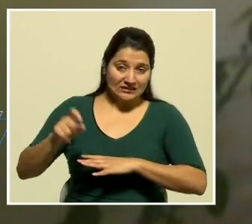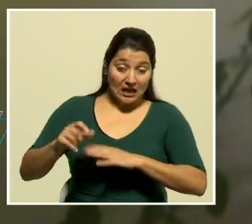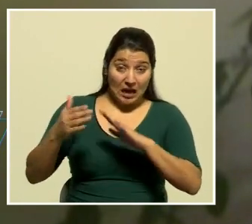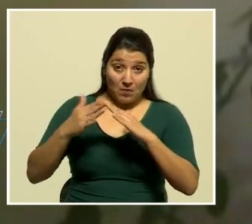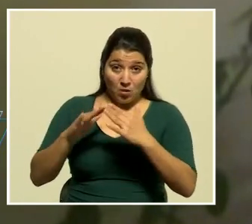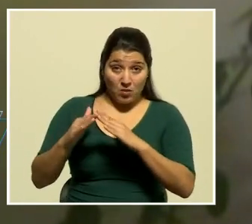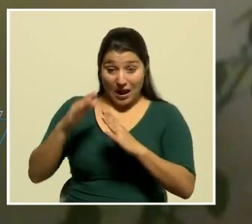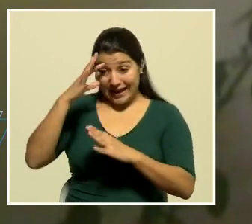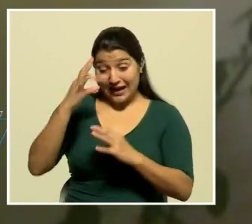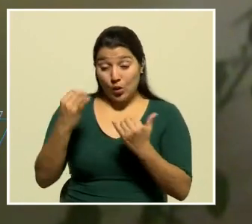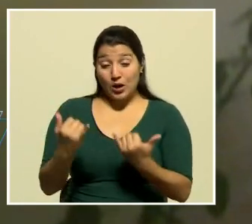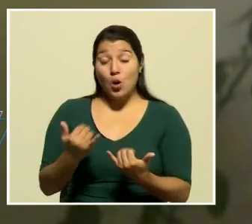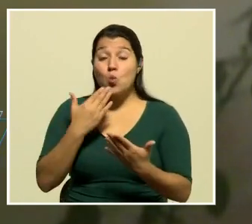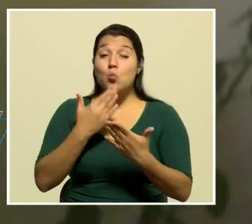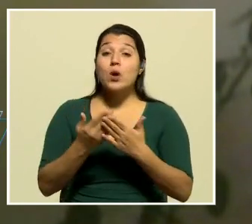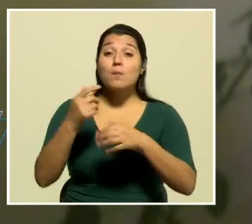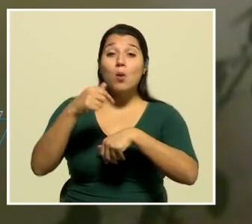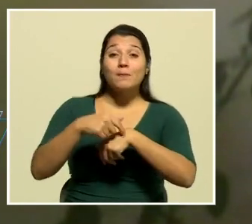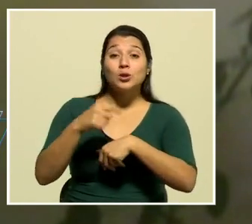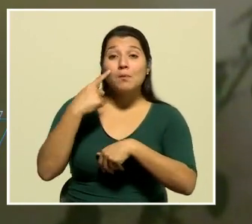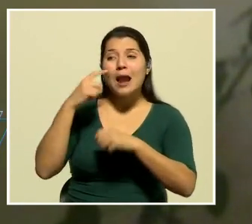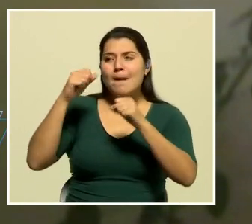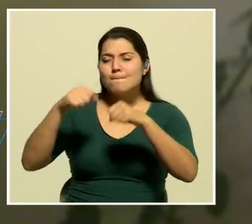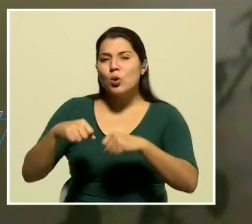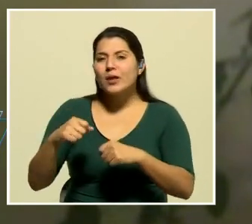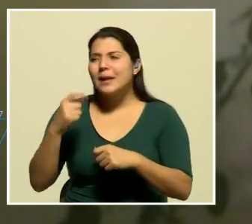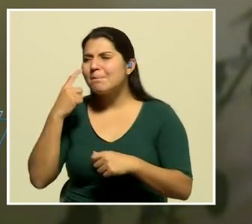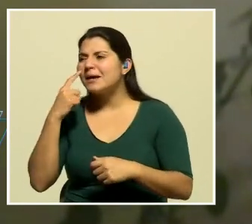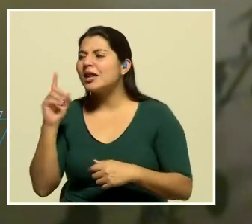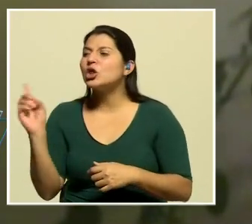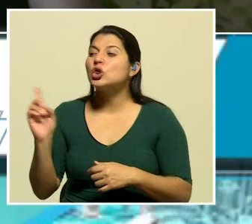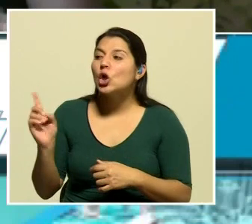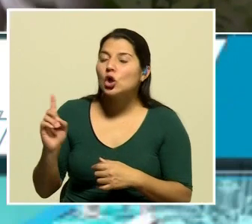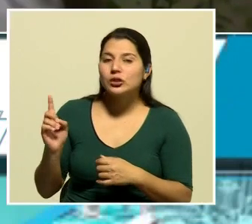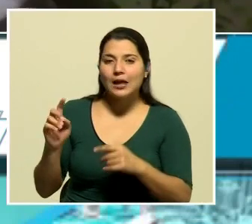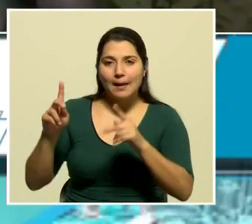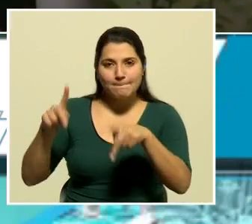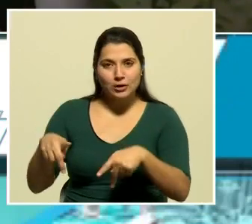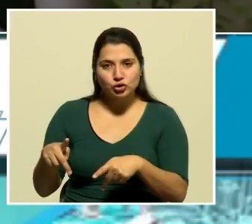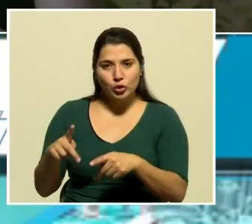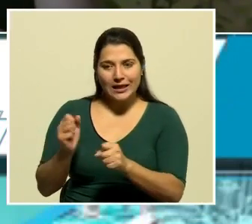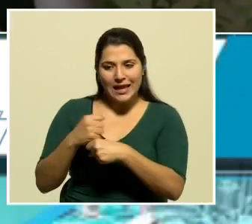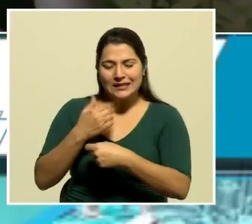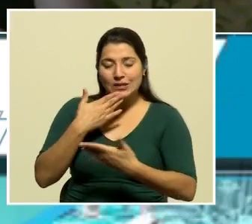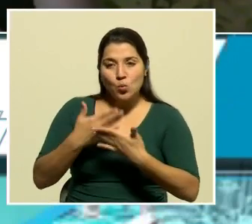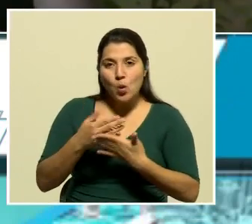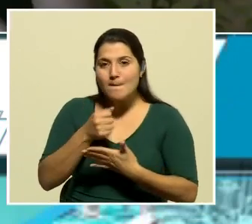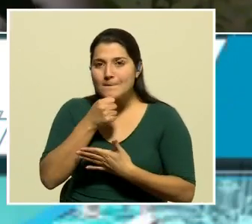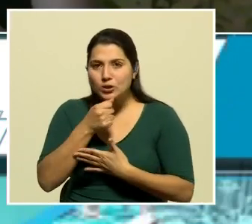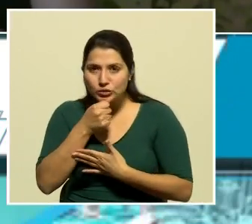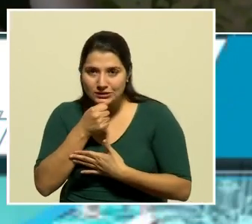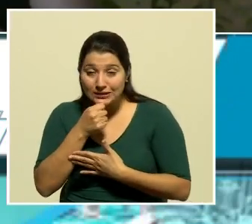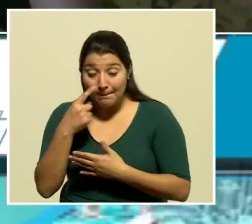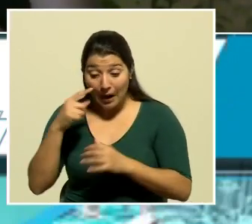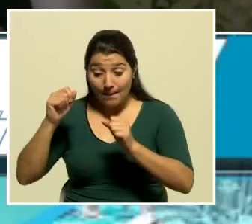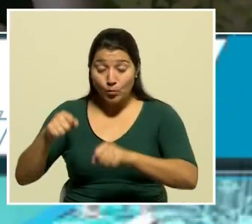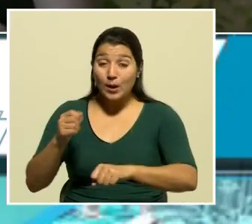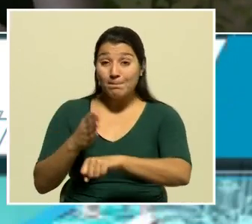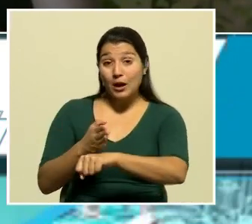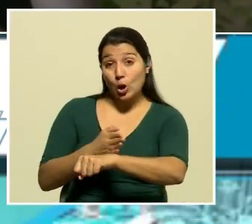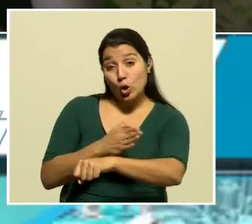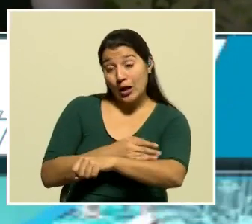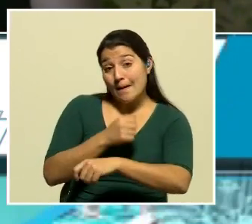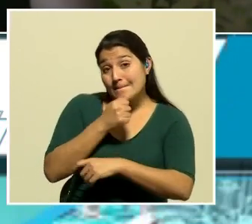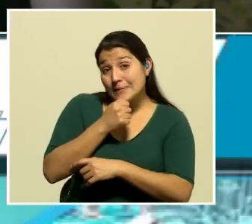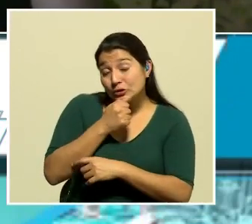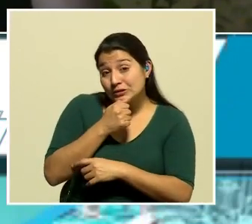que veamos dónde están esas personas que están interesadas y las atraigamos hacia hacer un mucho mejor periodismo del